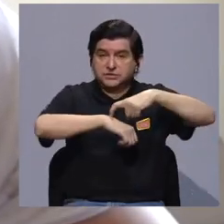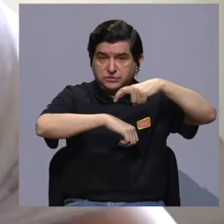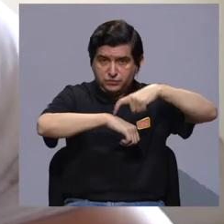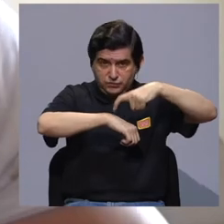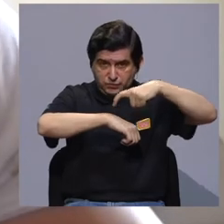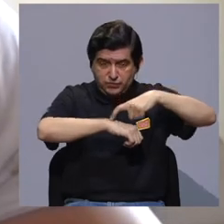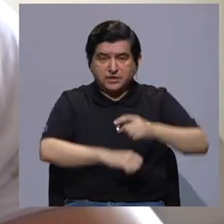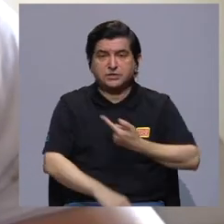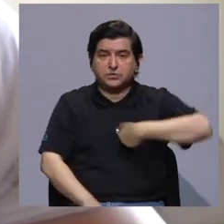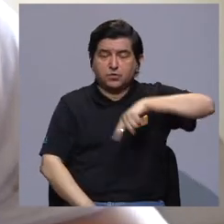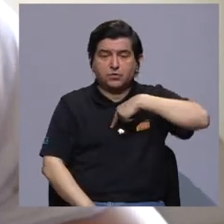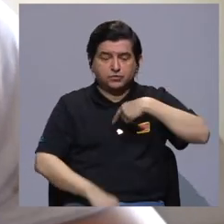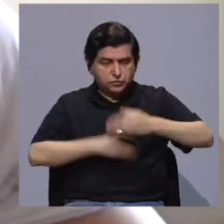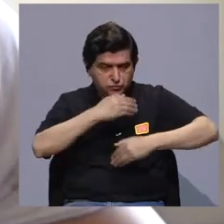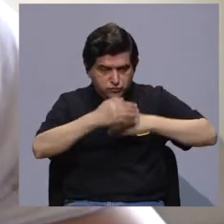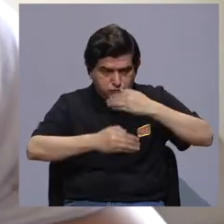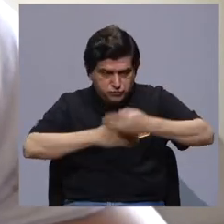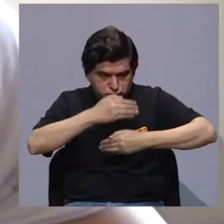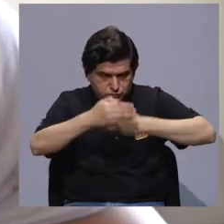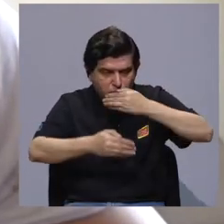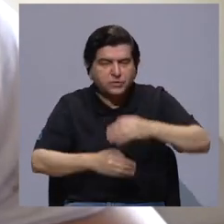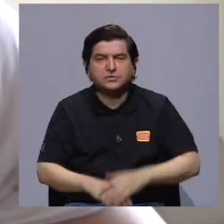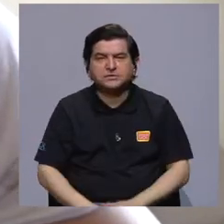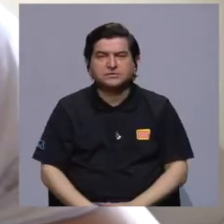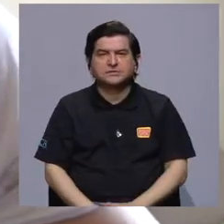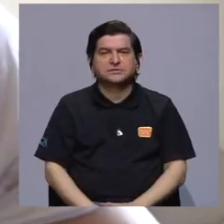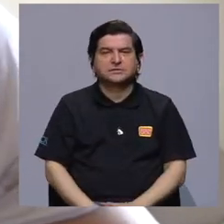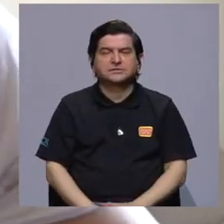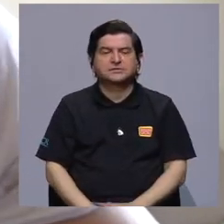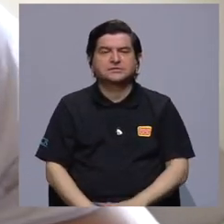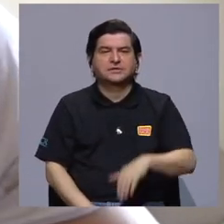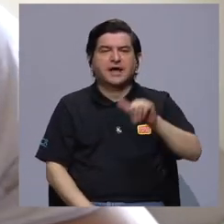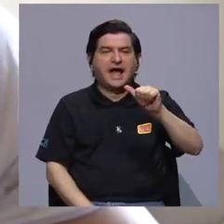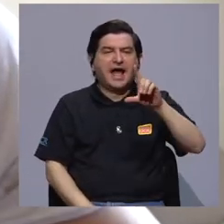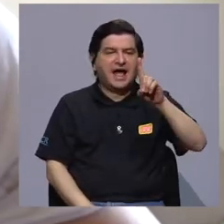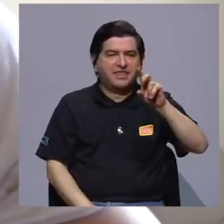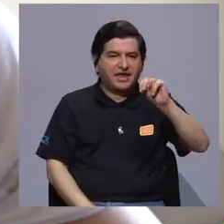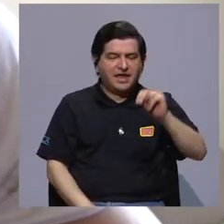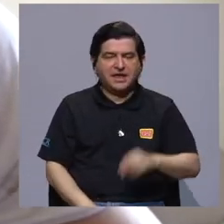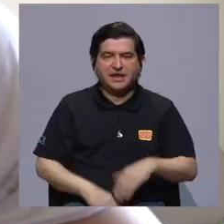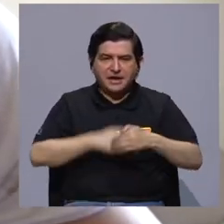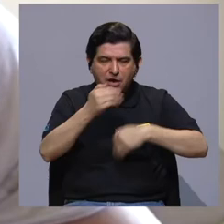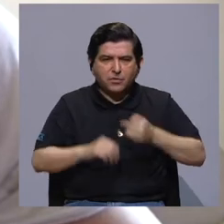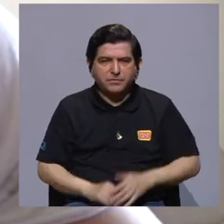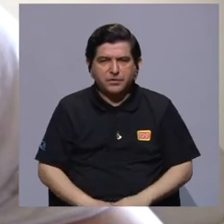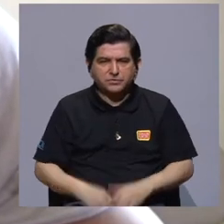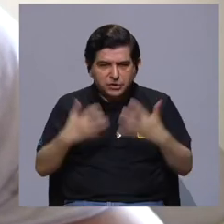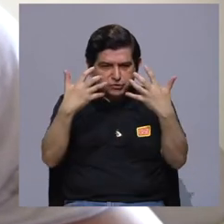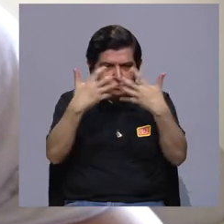al día de hoy estamos en procesos todavía, digamos, el ADN